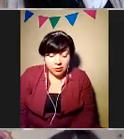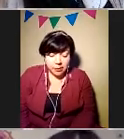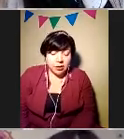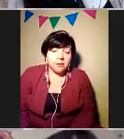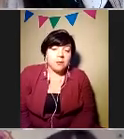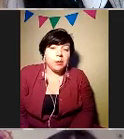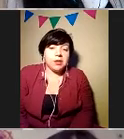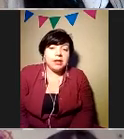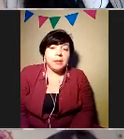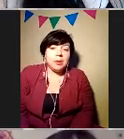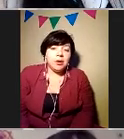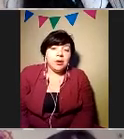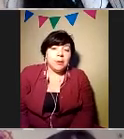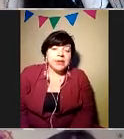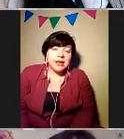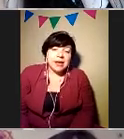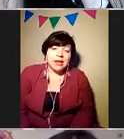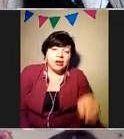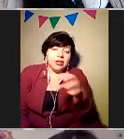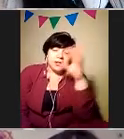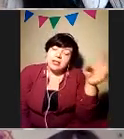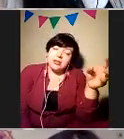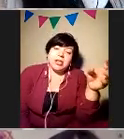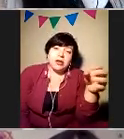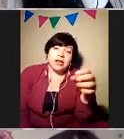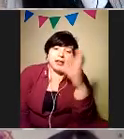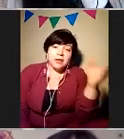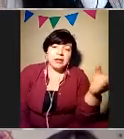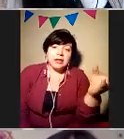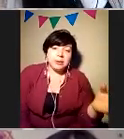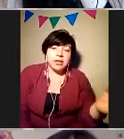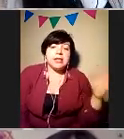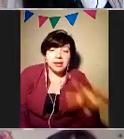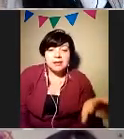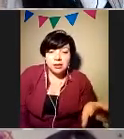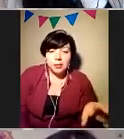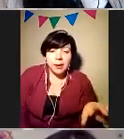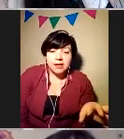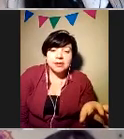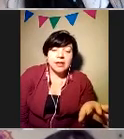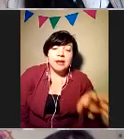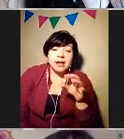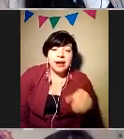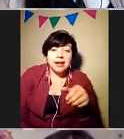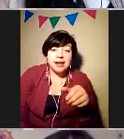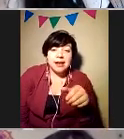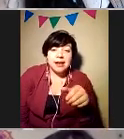es la forma de apoyar, como decíamos, pasa que los desechos y lo negativo de esta industria se quedan en ciertos países y